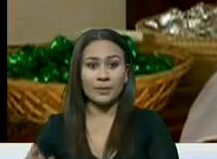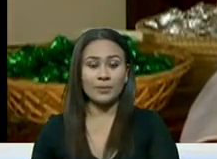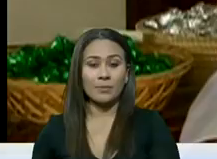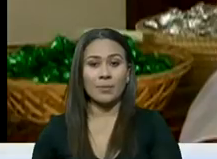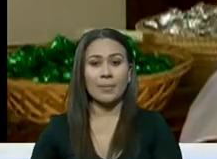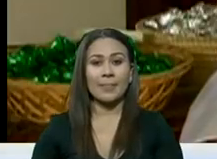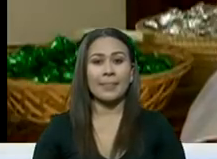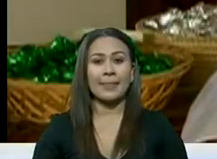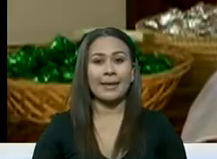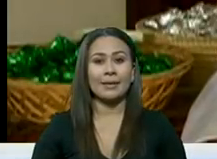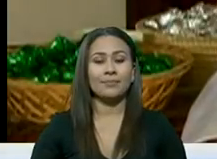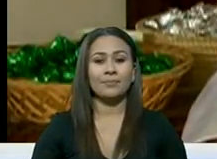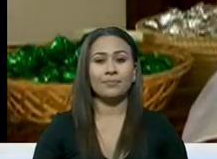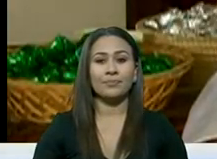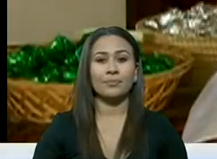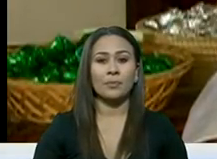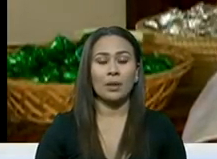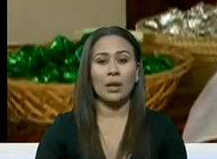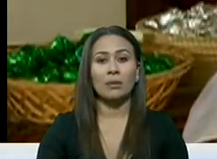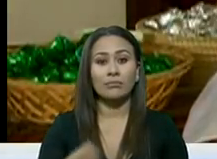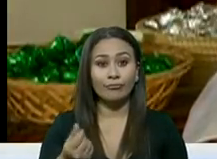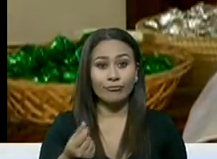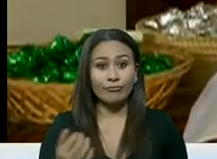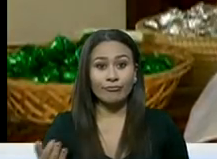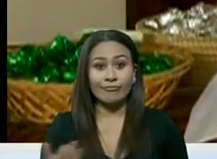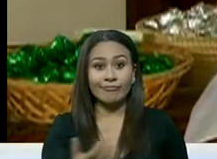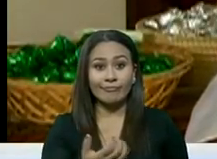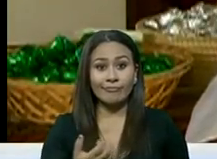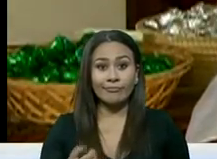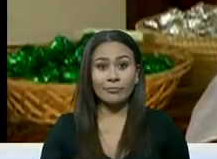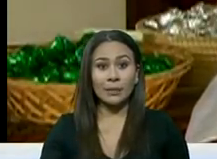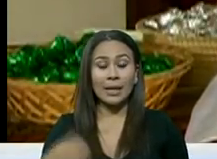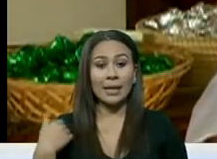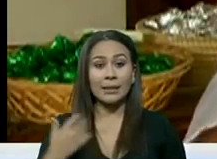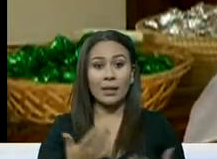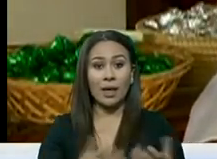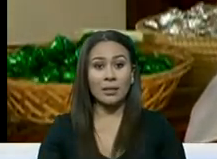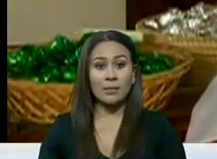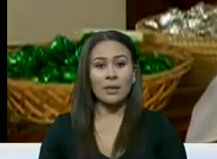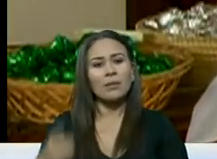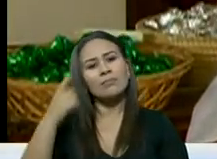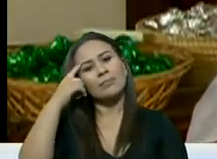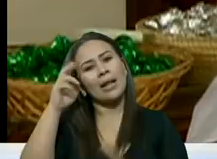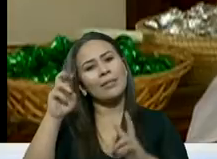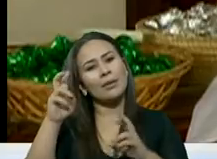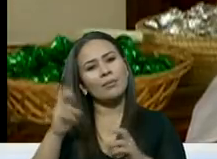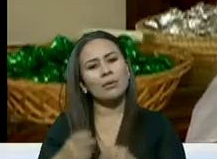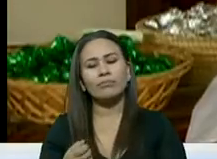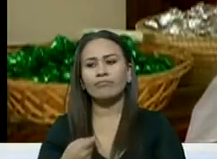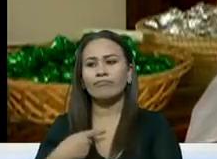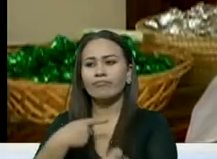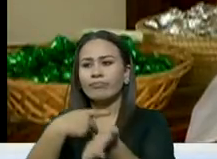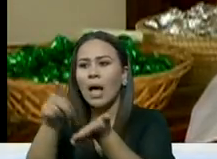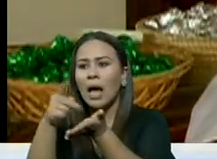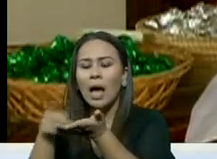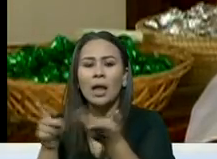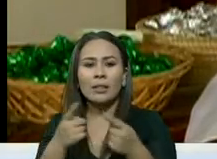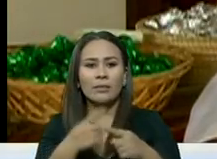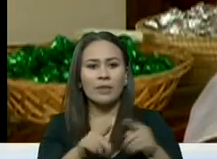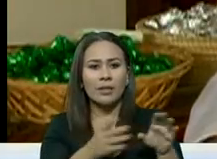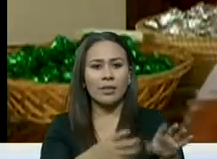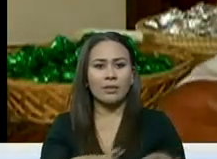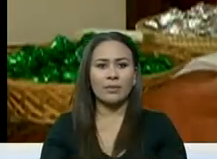las rentas o los excedentes que tenemos de esta actividad sirven para financiar las actividades sociales que tiene la